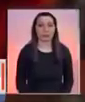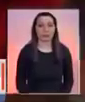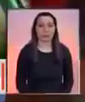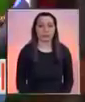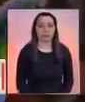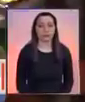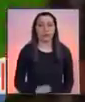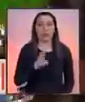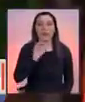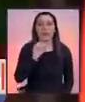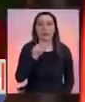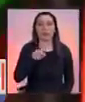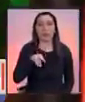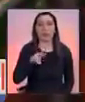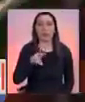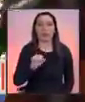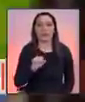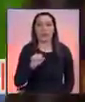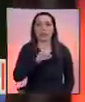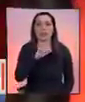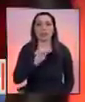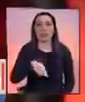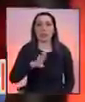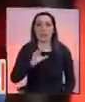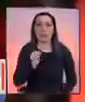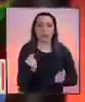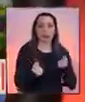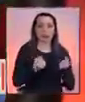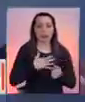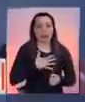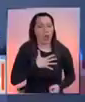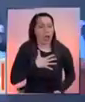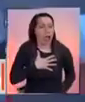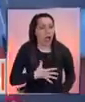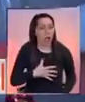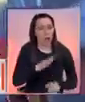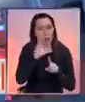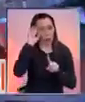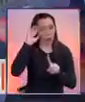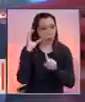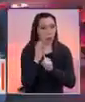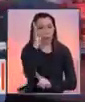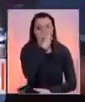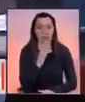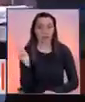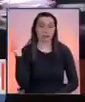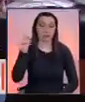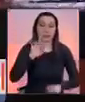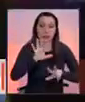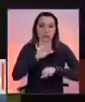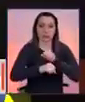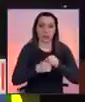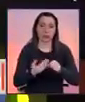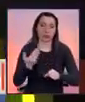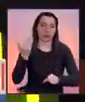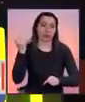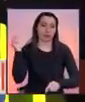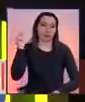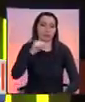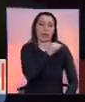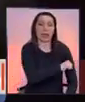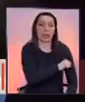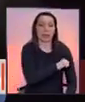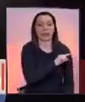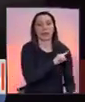Bossa Nova, samba. Jorge ama la música y la cultura de Brasil. Llegó a Chile hace 18 años desde Río de Janeiro. Vino